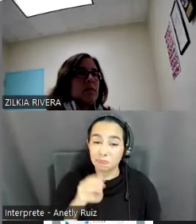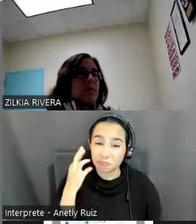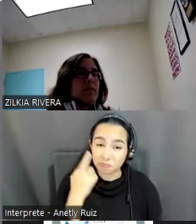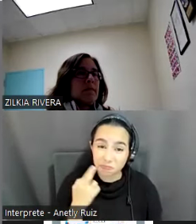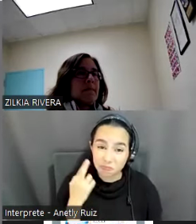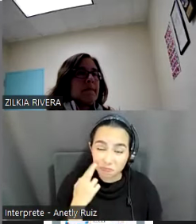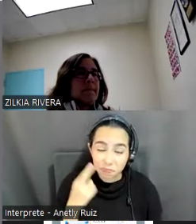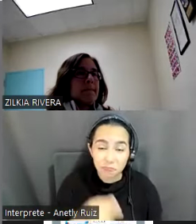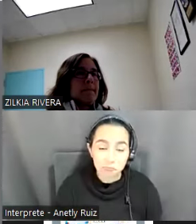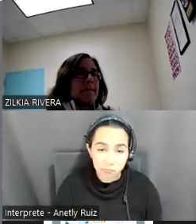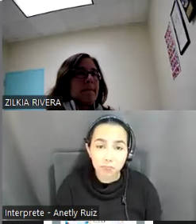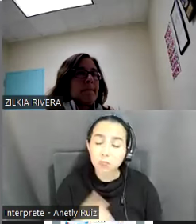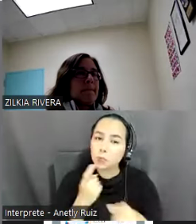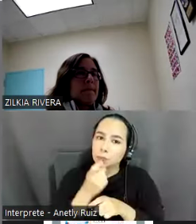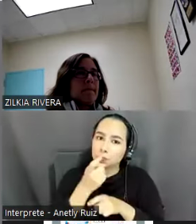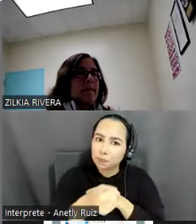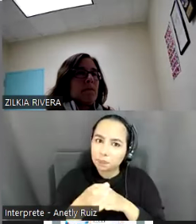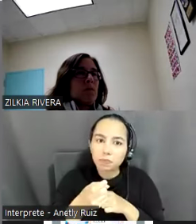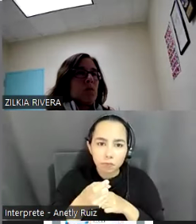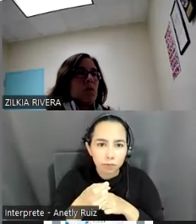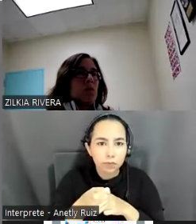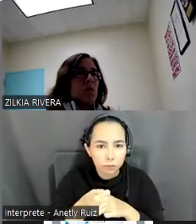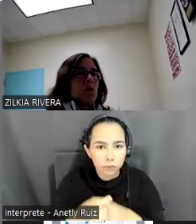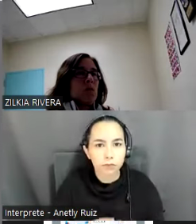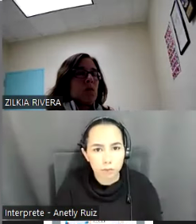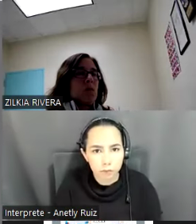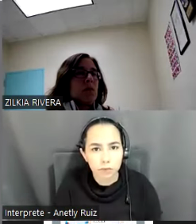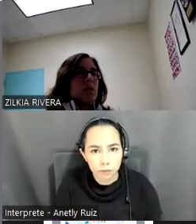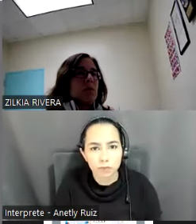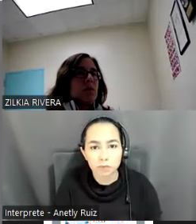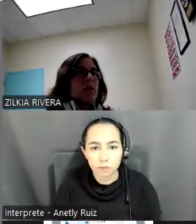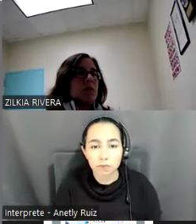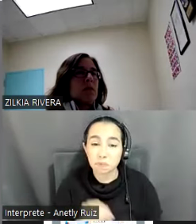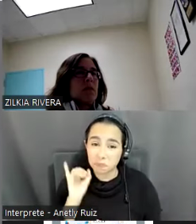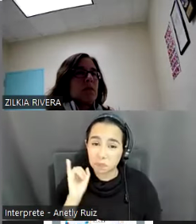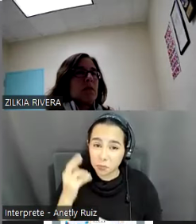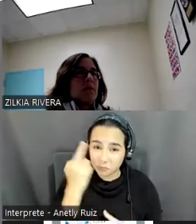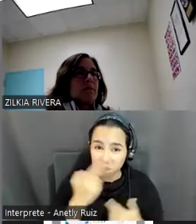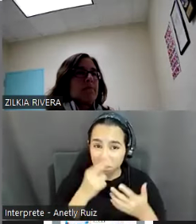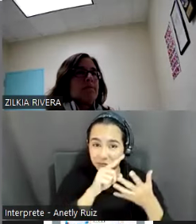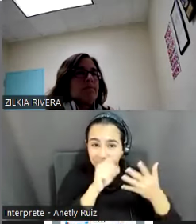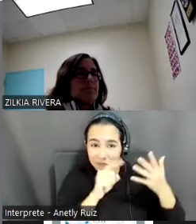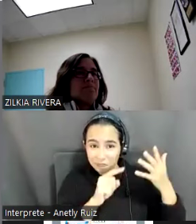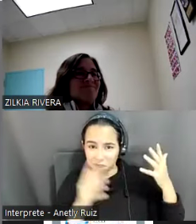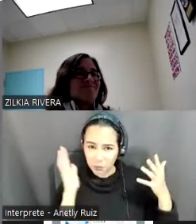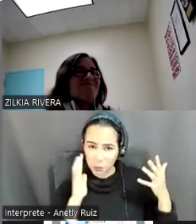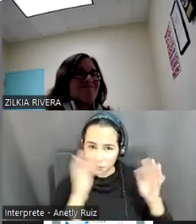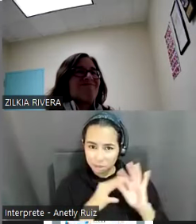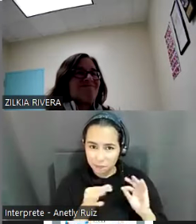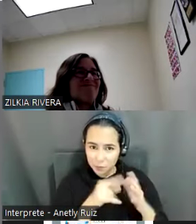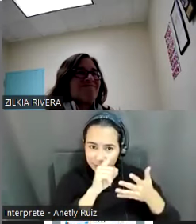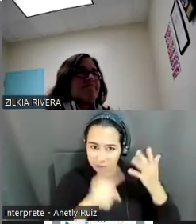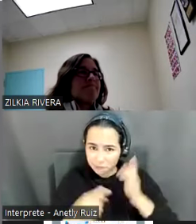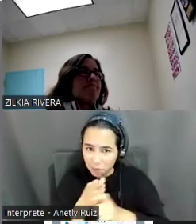bastante que afecta, ¿verdad?, en términos de los determinantes sociales. Así que muy buen punto. Gracias por